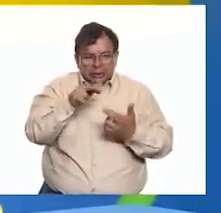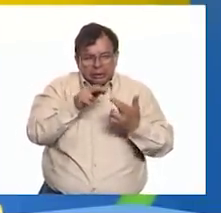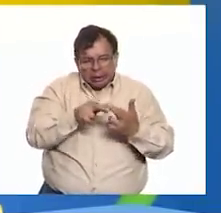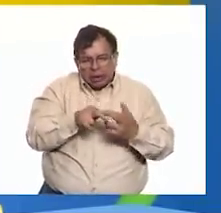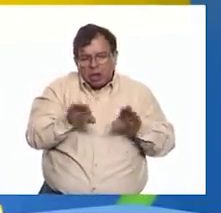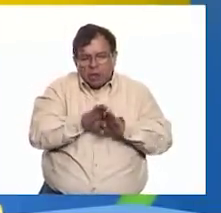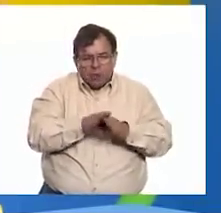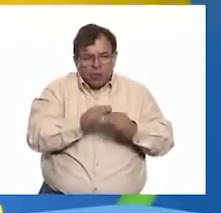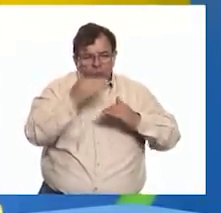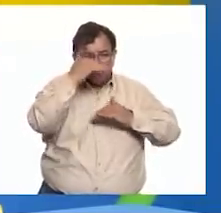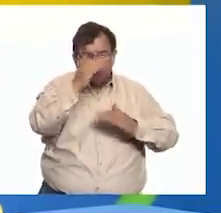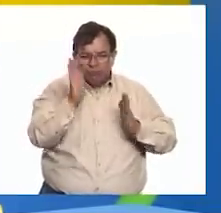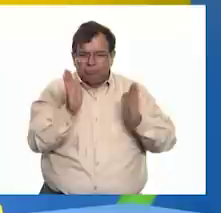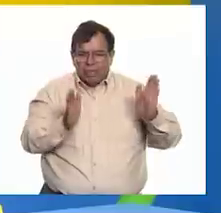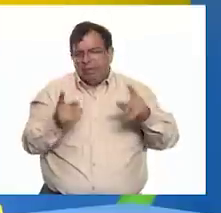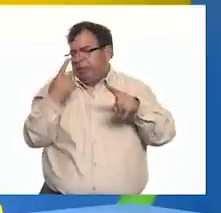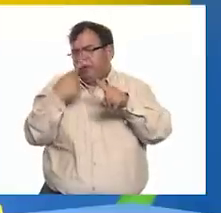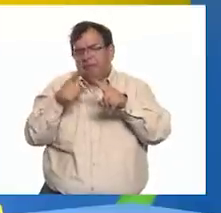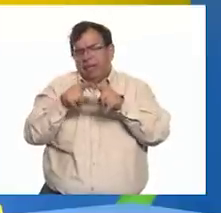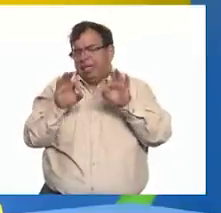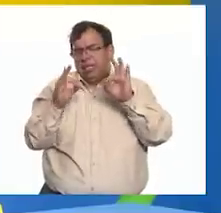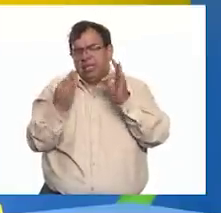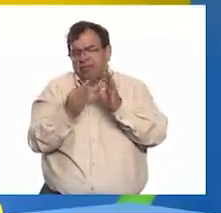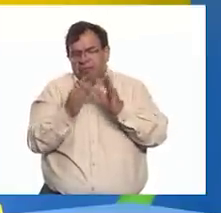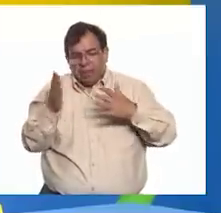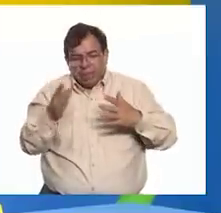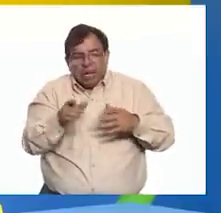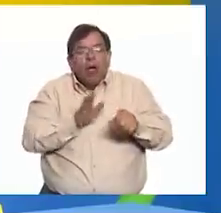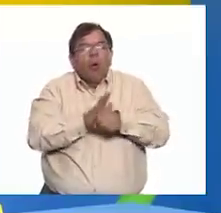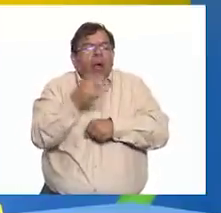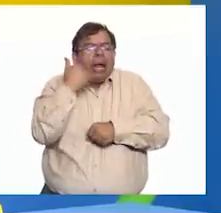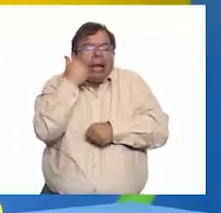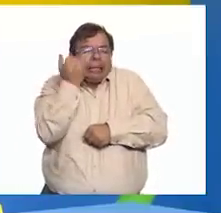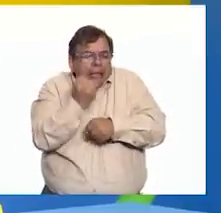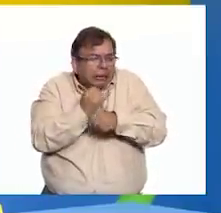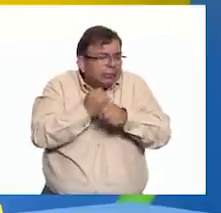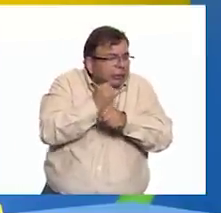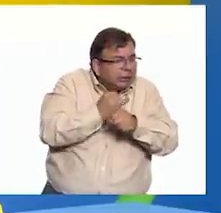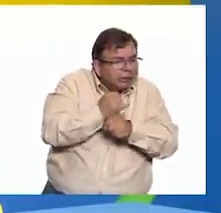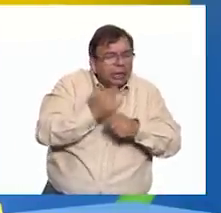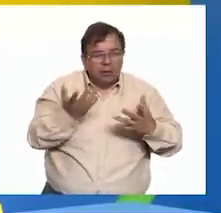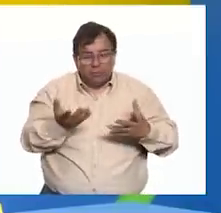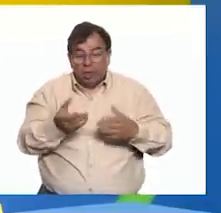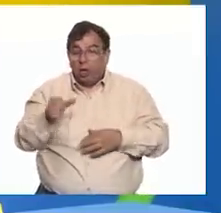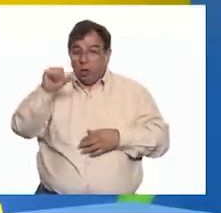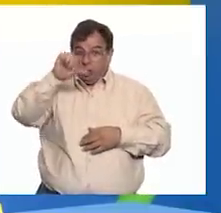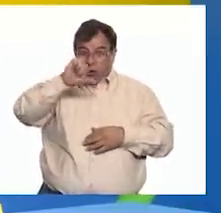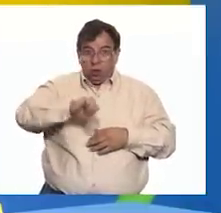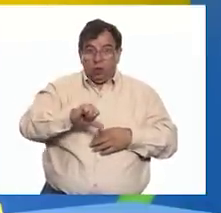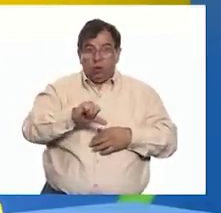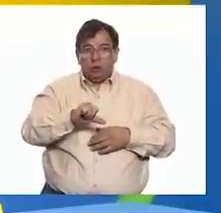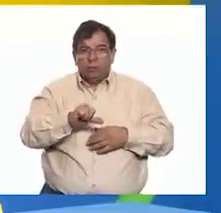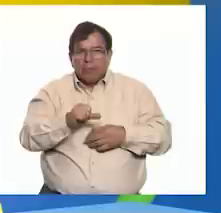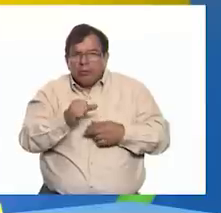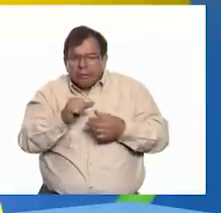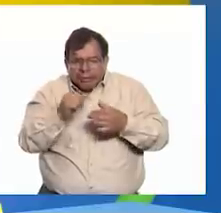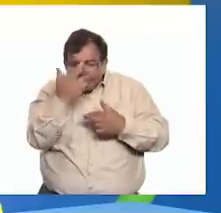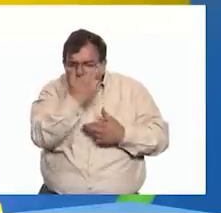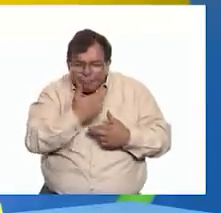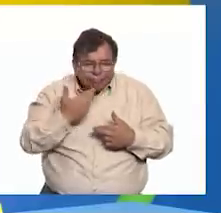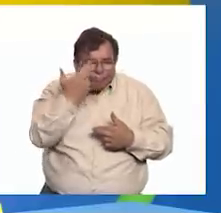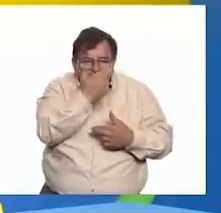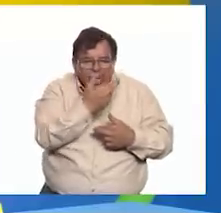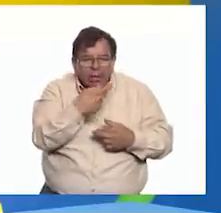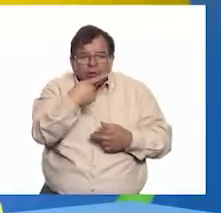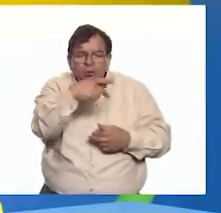pueden delimitar de formas diversas según lo que se quiere estudiar. Hoy analizaremos algunas de las actividades económicas